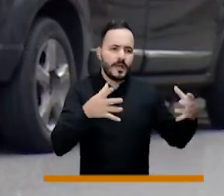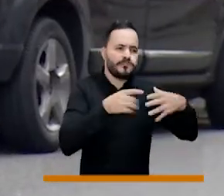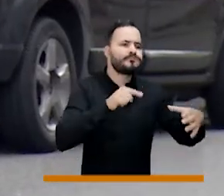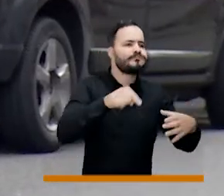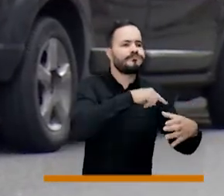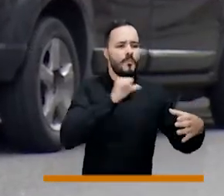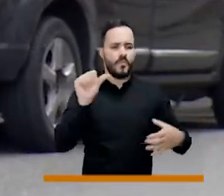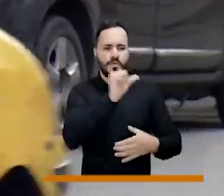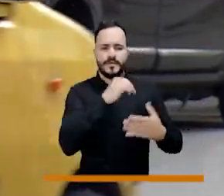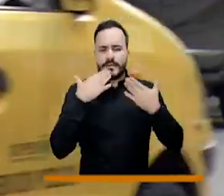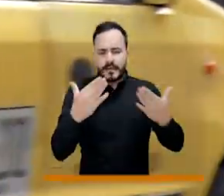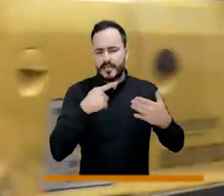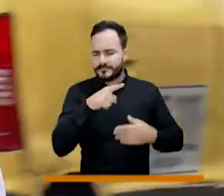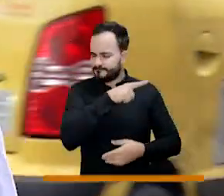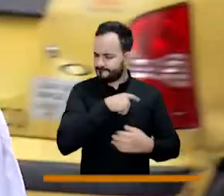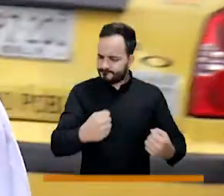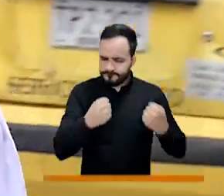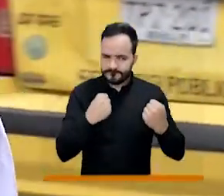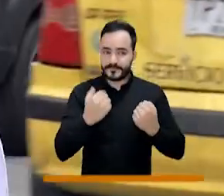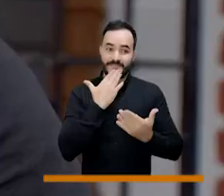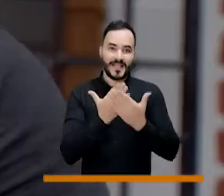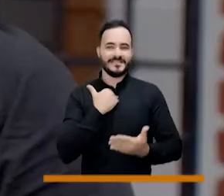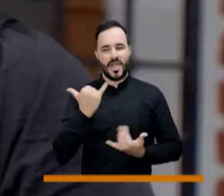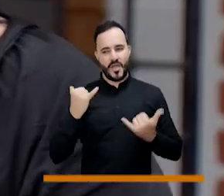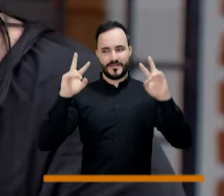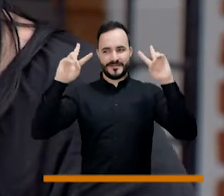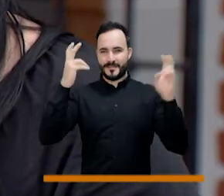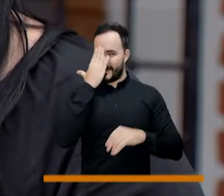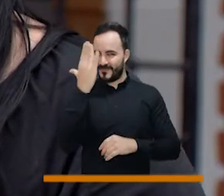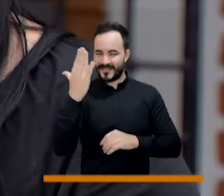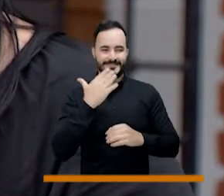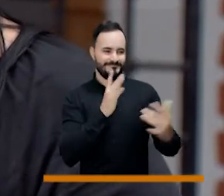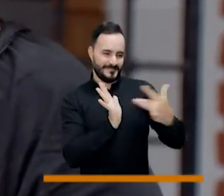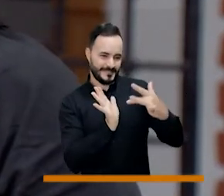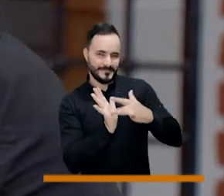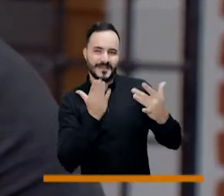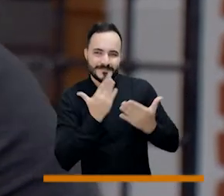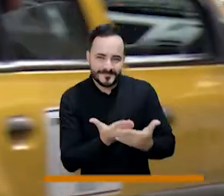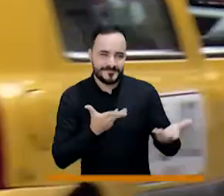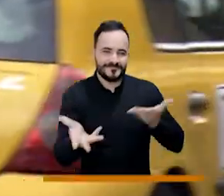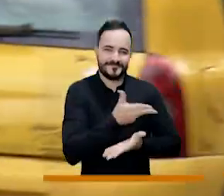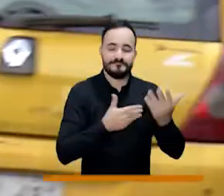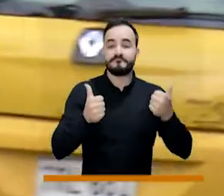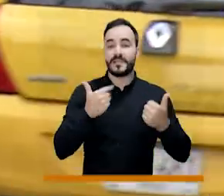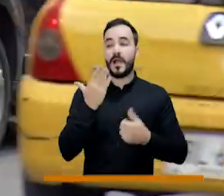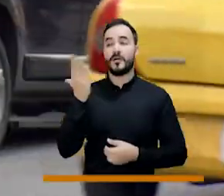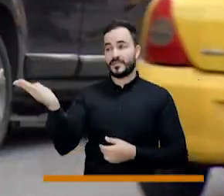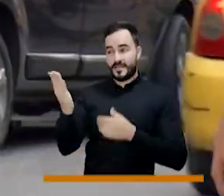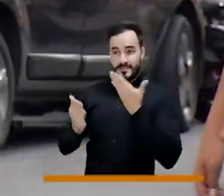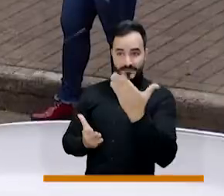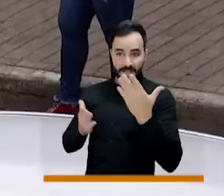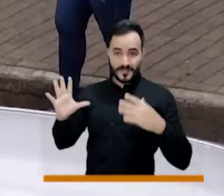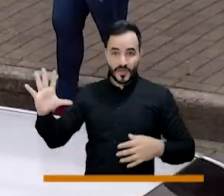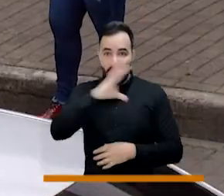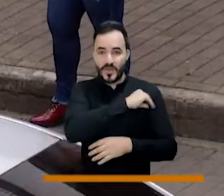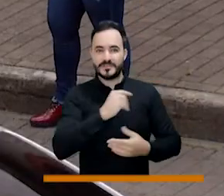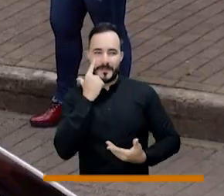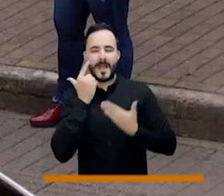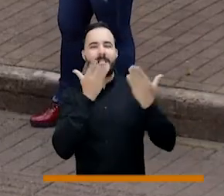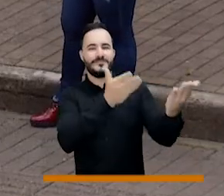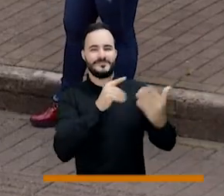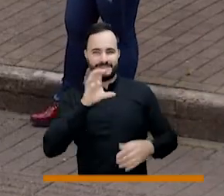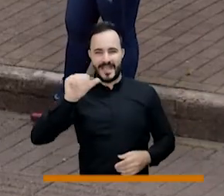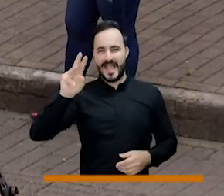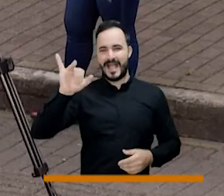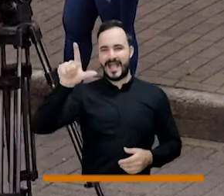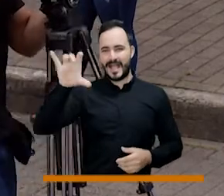Jimena, y a todas las que están involucradas en estos procesos. Muchas gracias por estar en De Frente a la Gente. Concejal Babington, televidentes, los invito a